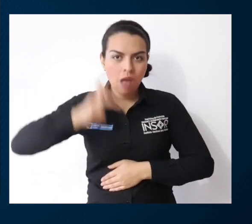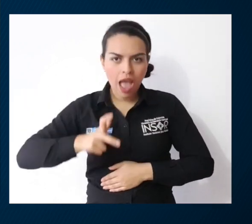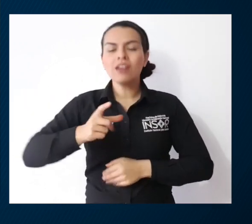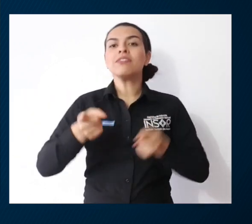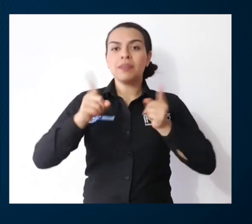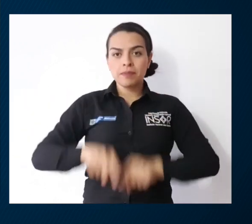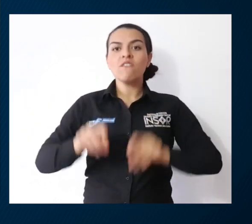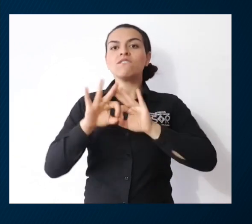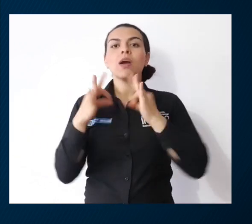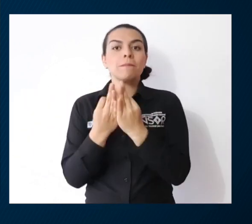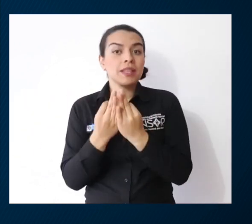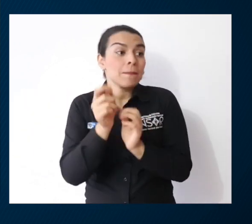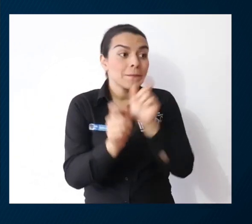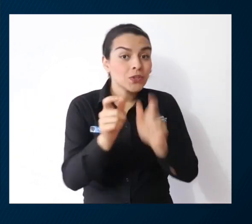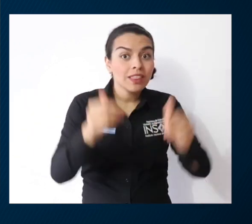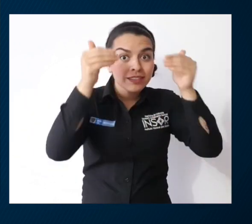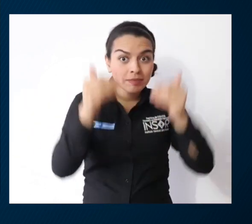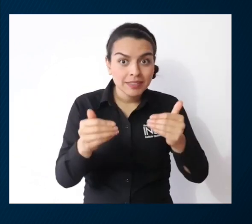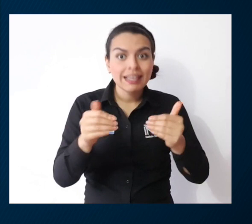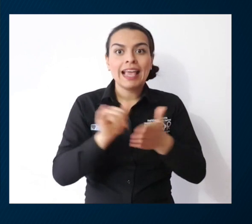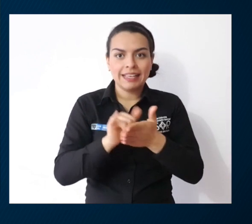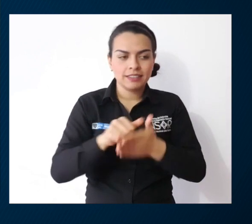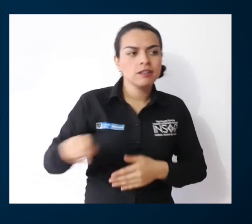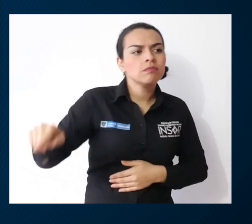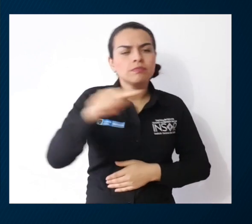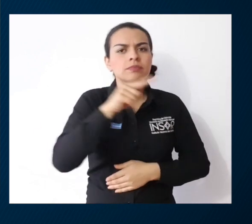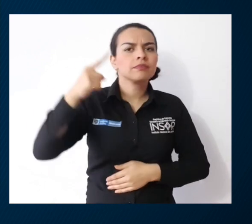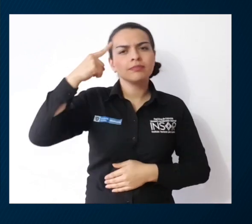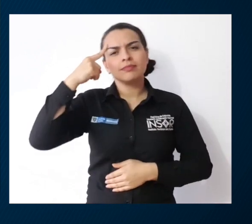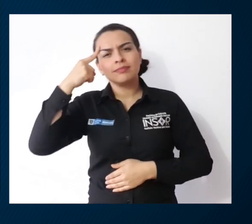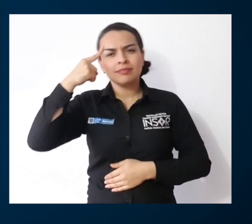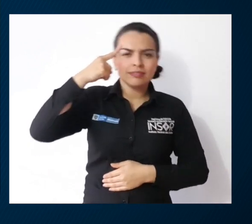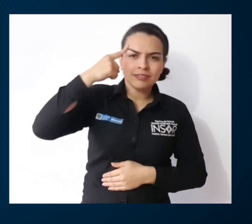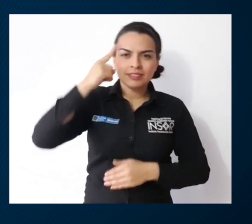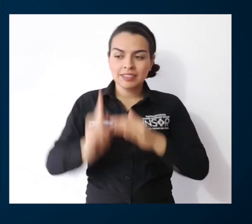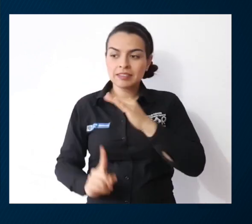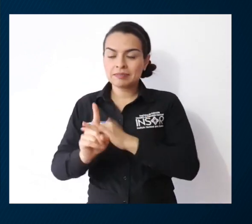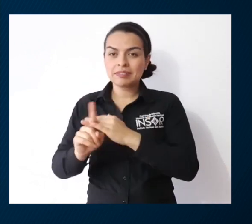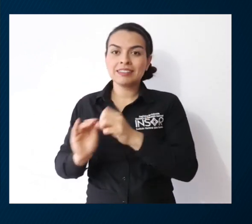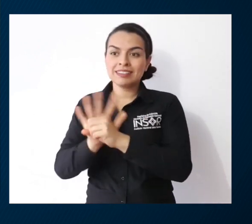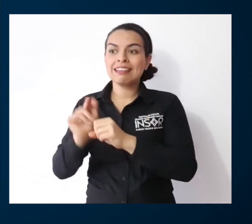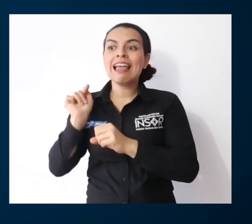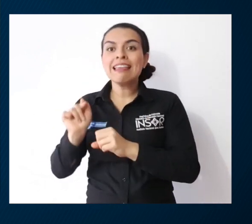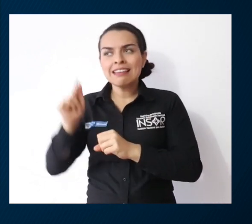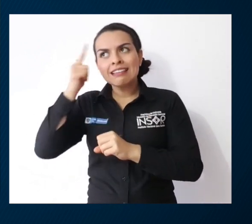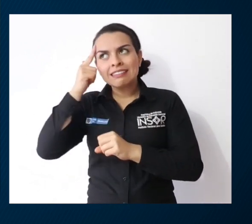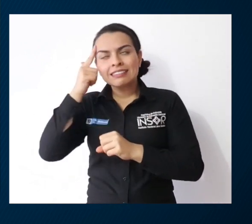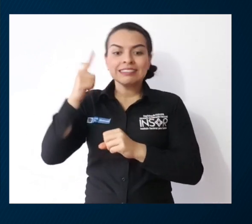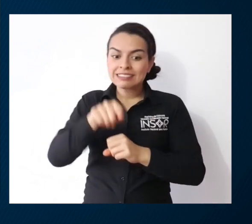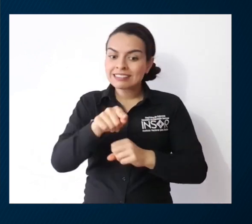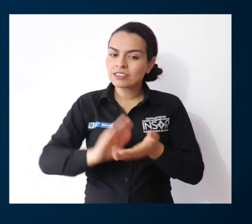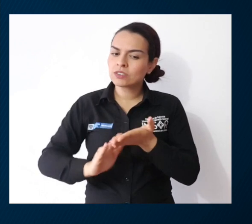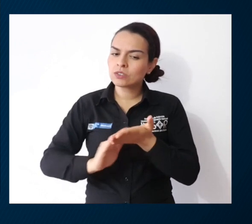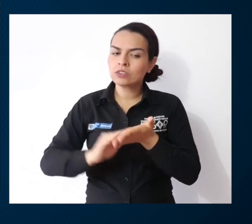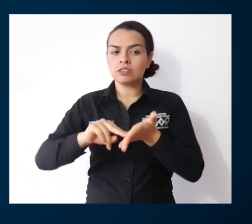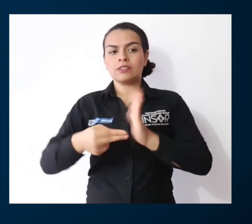de personas con discapacidad creen que la crisis va a resolver los problemas estructurales de la educación.